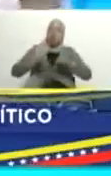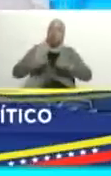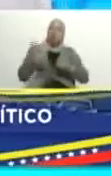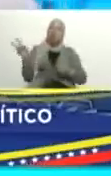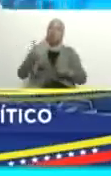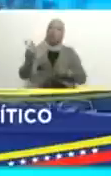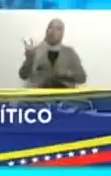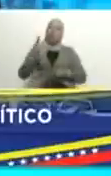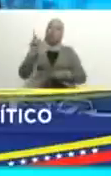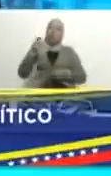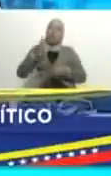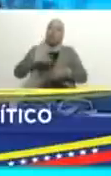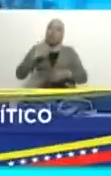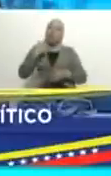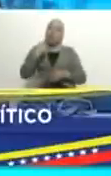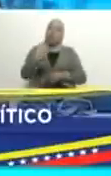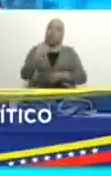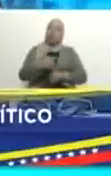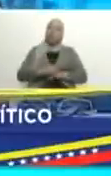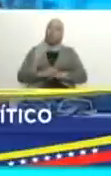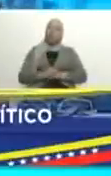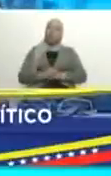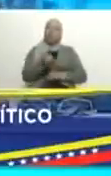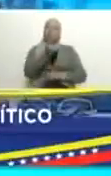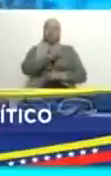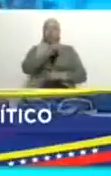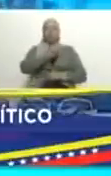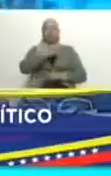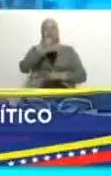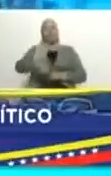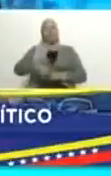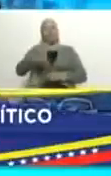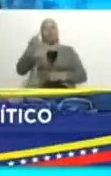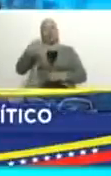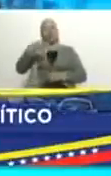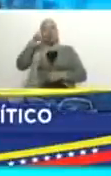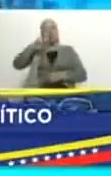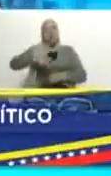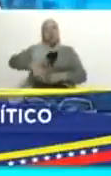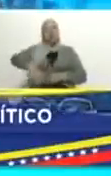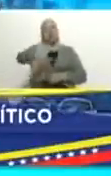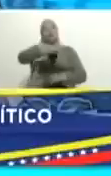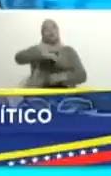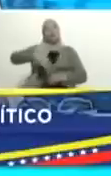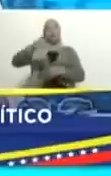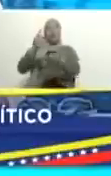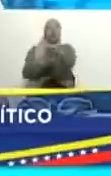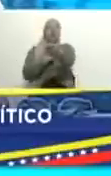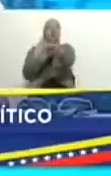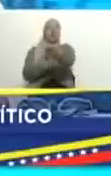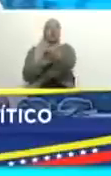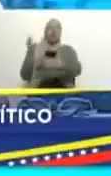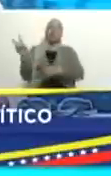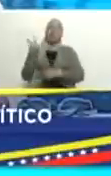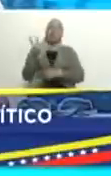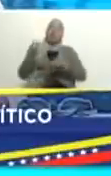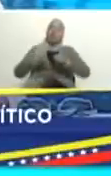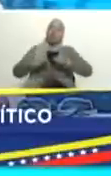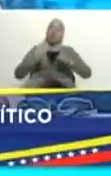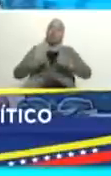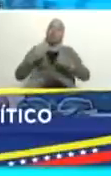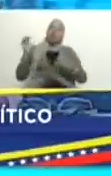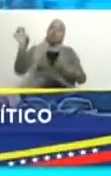Venezuela, pero también le puedo decir, esa identidad también permea a los hermanos y hermanas de Venezuela